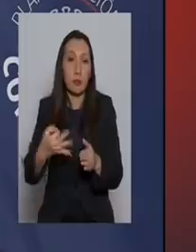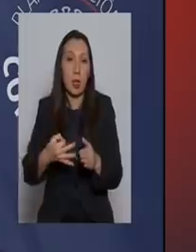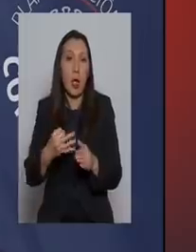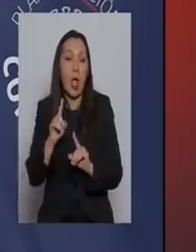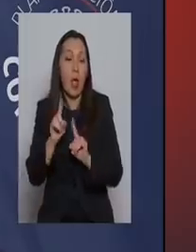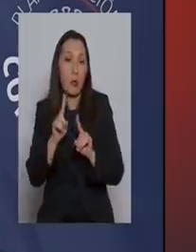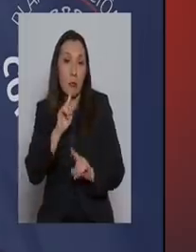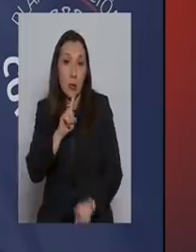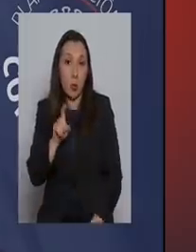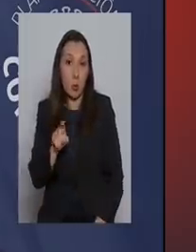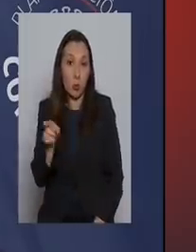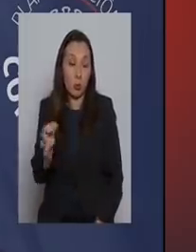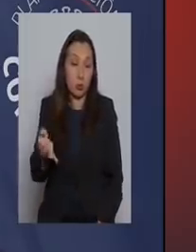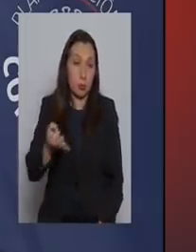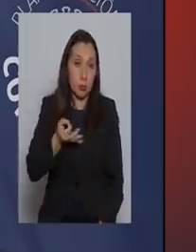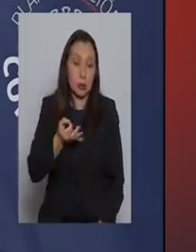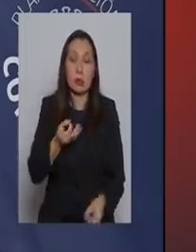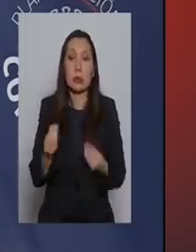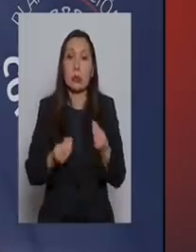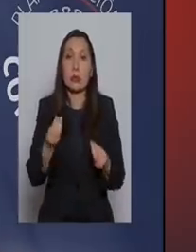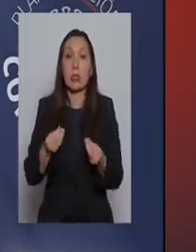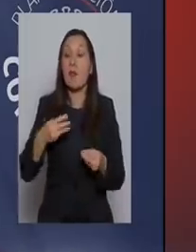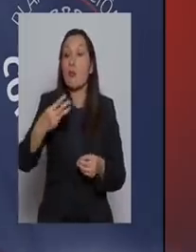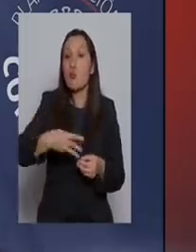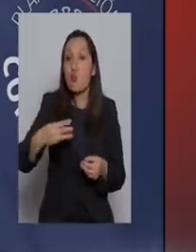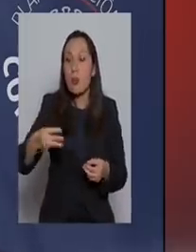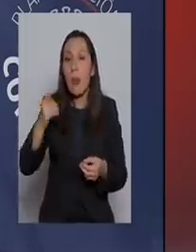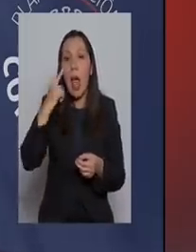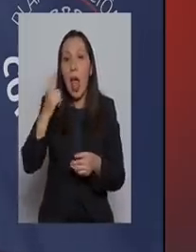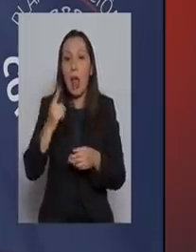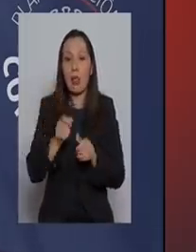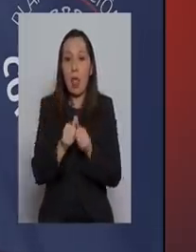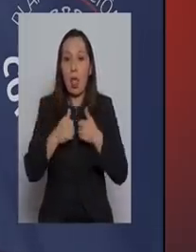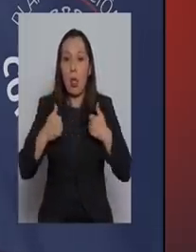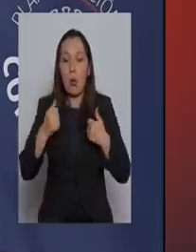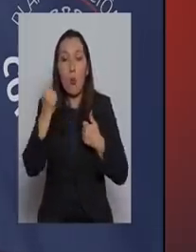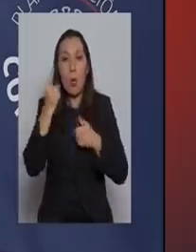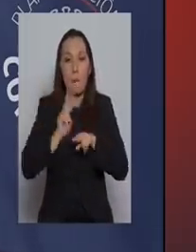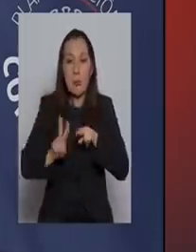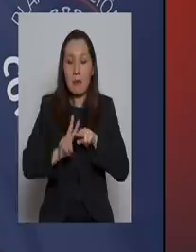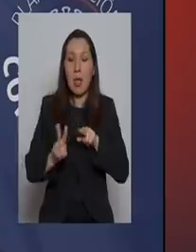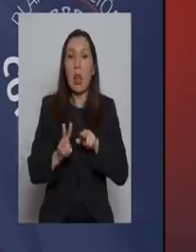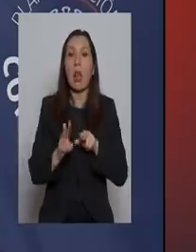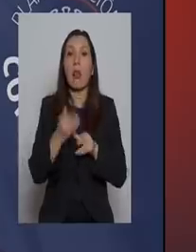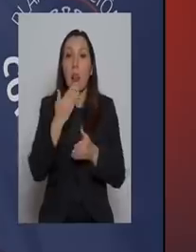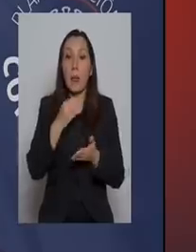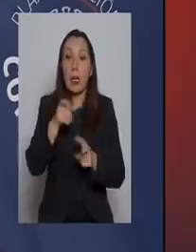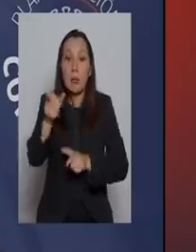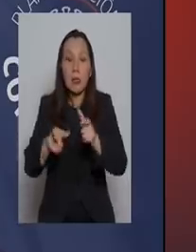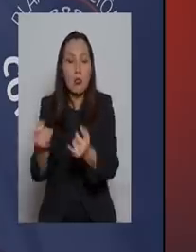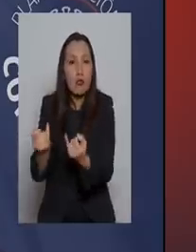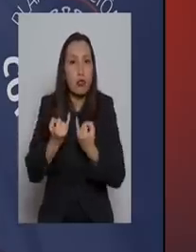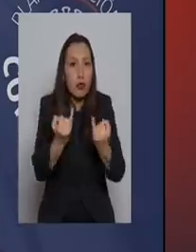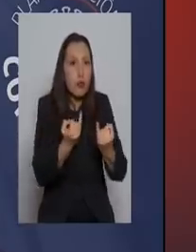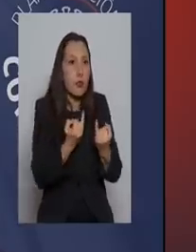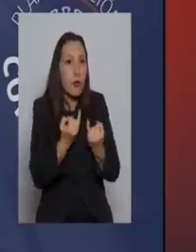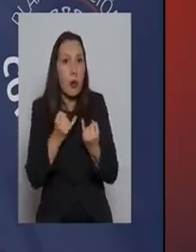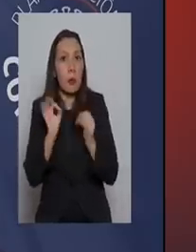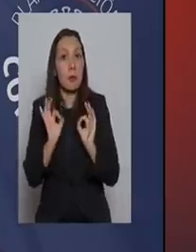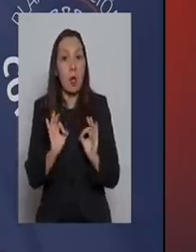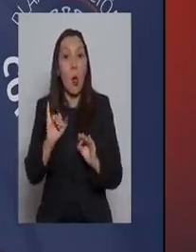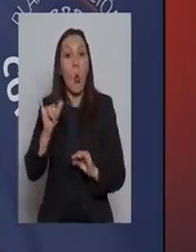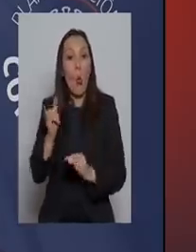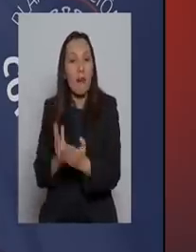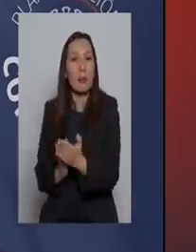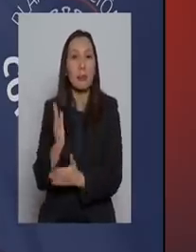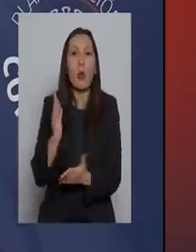que preguntaban ustedes, para que los municipios, la autoridad se prepare y sobre todo la ciudadanía se informe